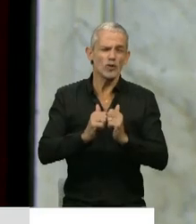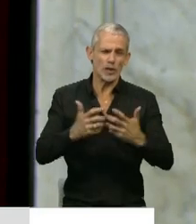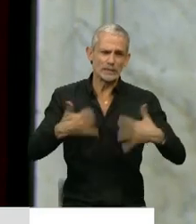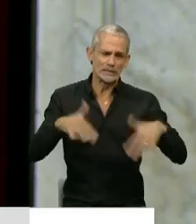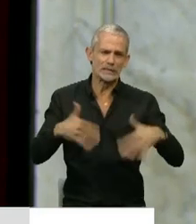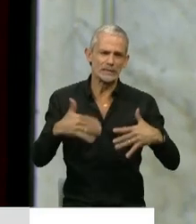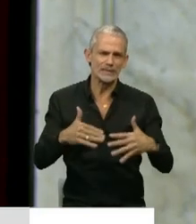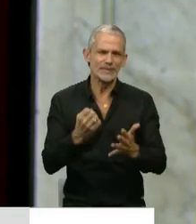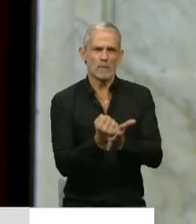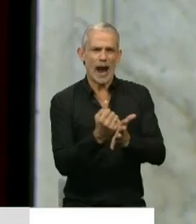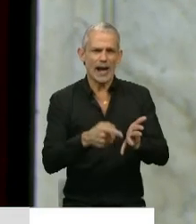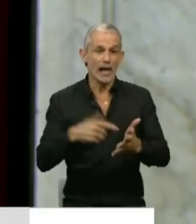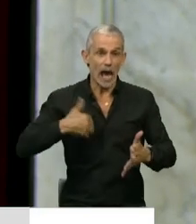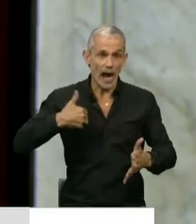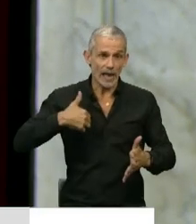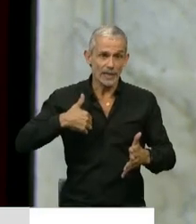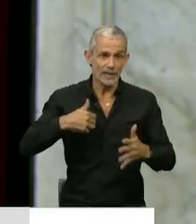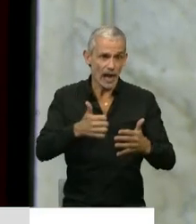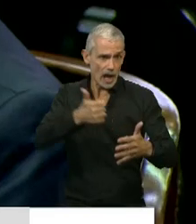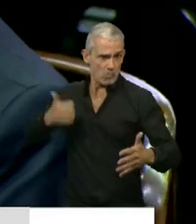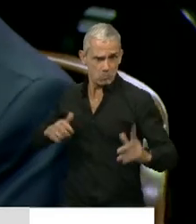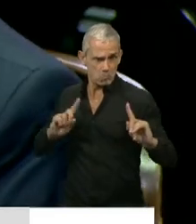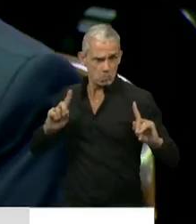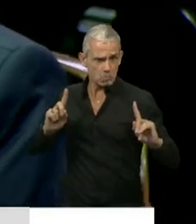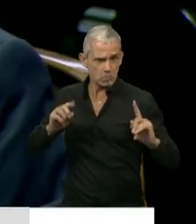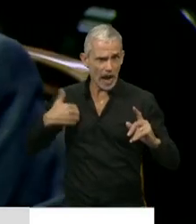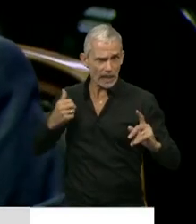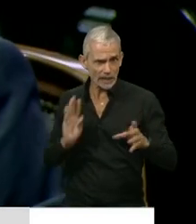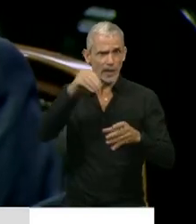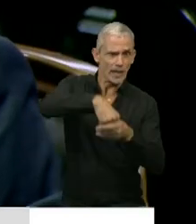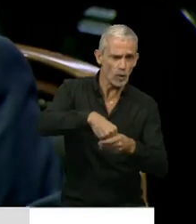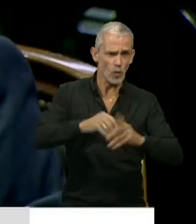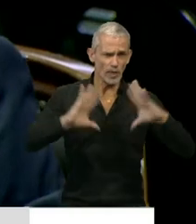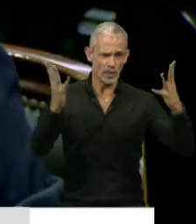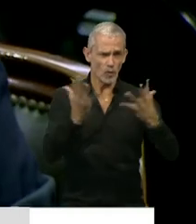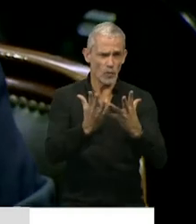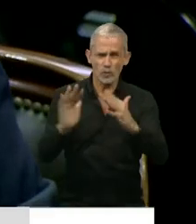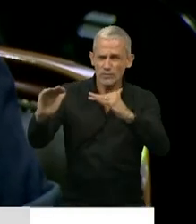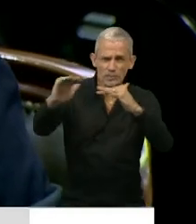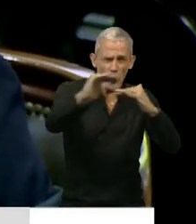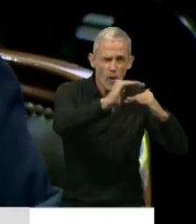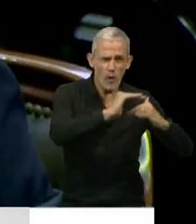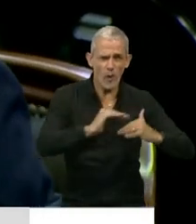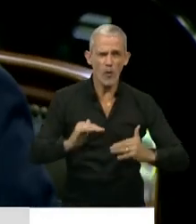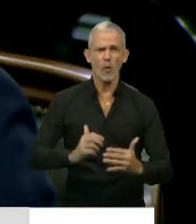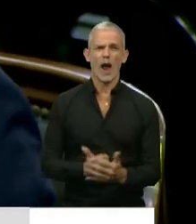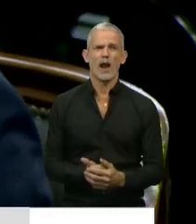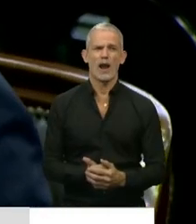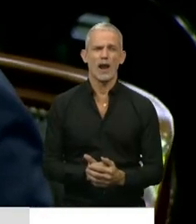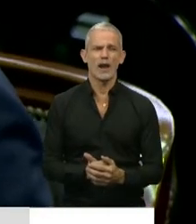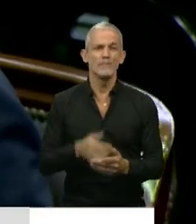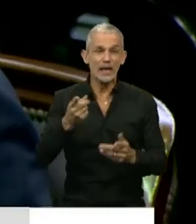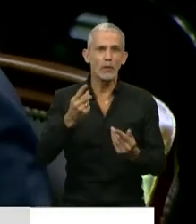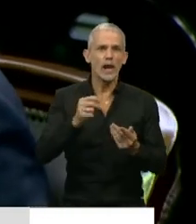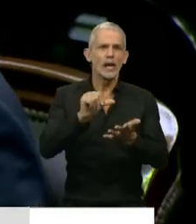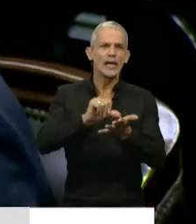la Argentina no está para nada exenta de esta situación. ¿De qué hablo? Hablo de los estados